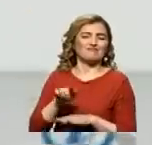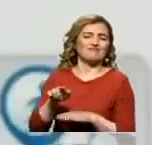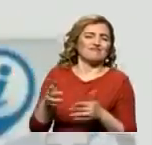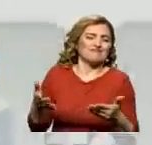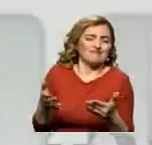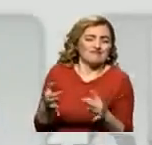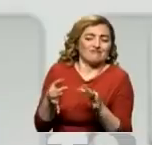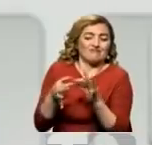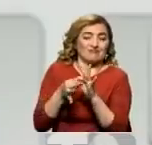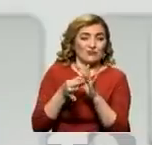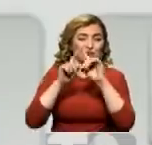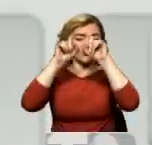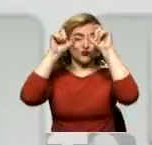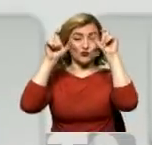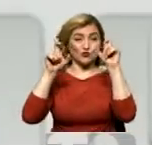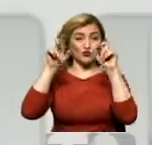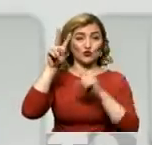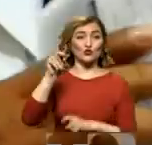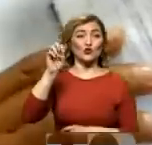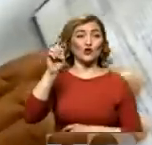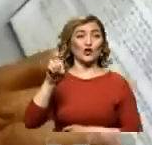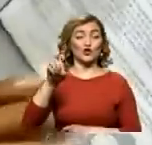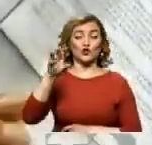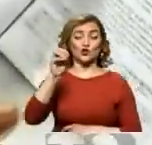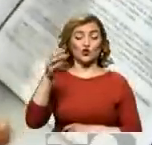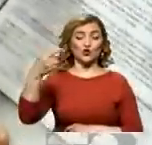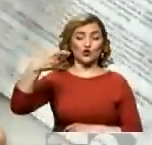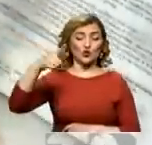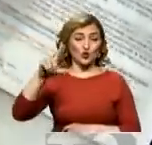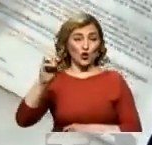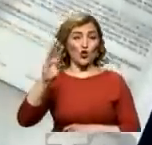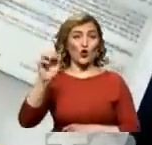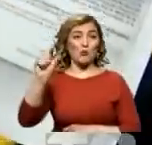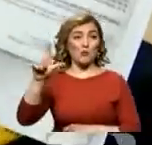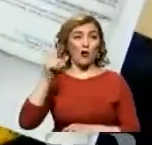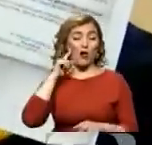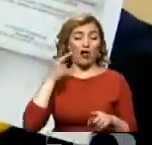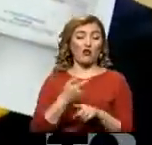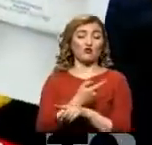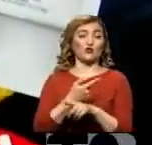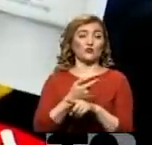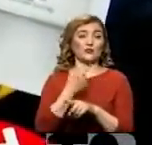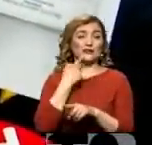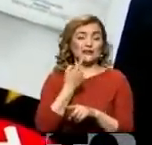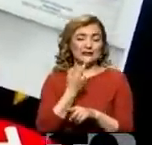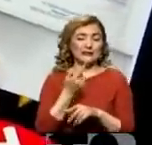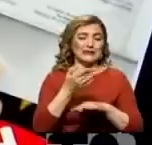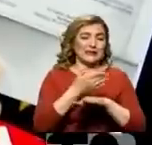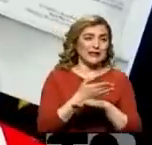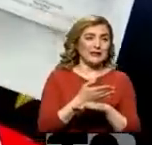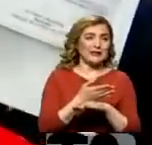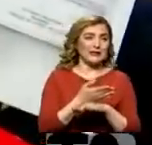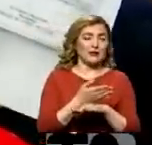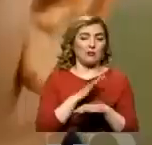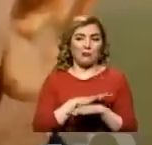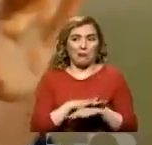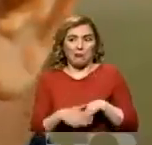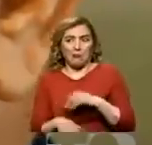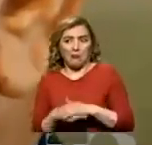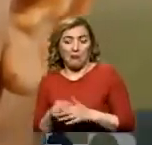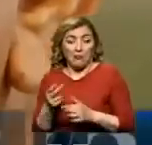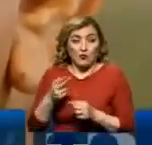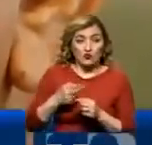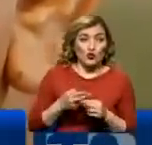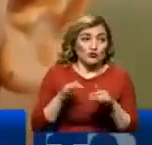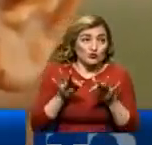por sus vínculos con la firma Nexo Global. En este punto se contradice, ya que en principio descarta cualquier vínculo, pero a la